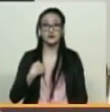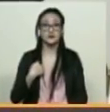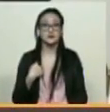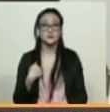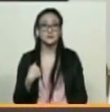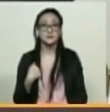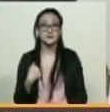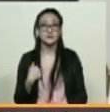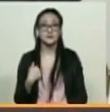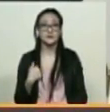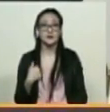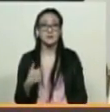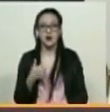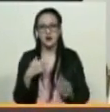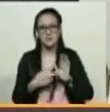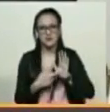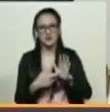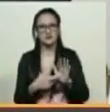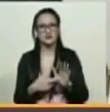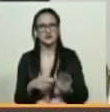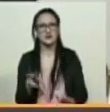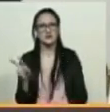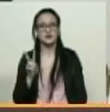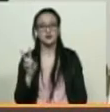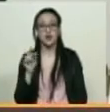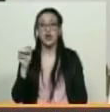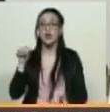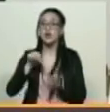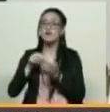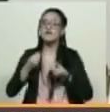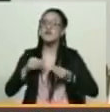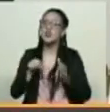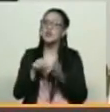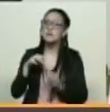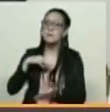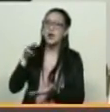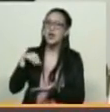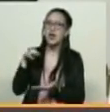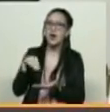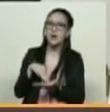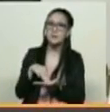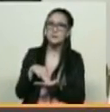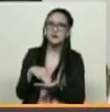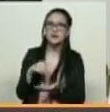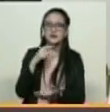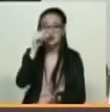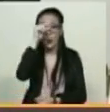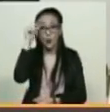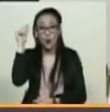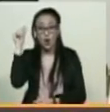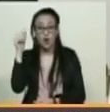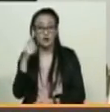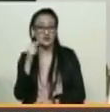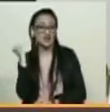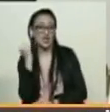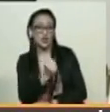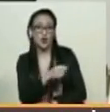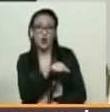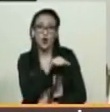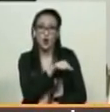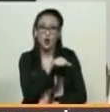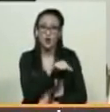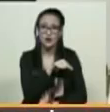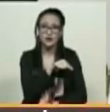de las más conspicuas representantes de la derecha venezolana en Miami. Ella dice que Julio Borges es un traidor, porque